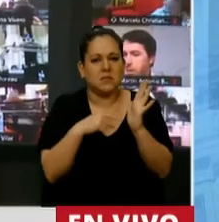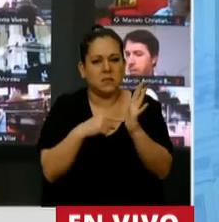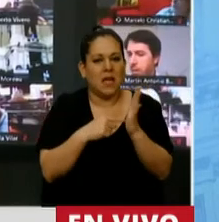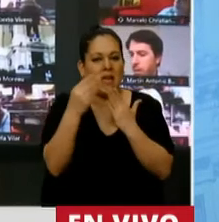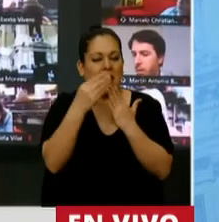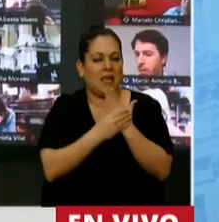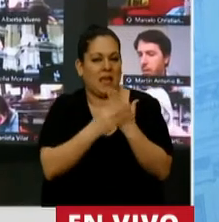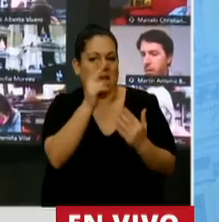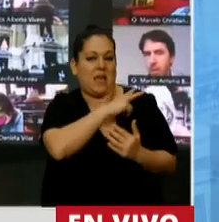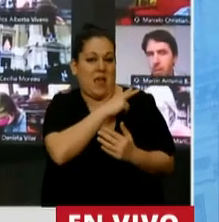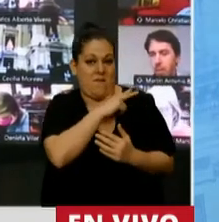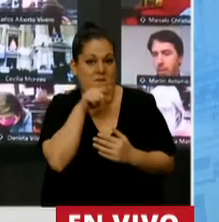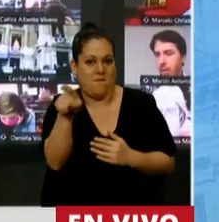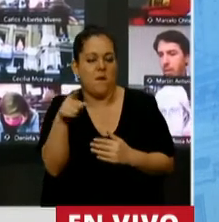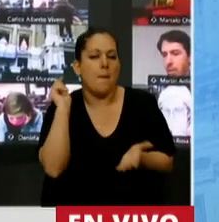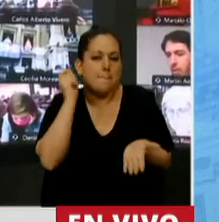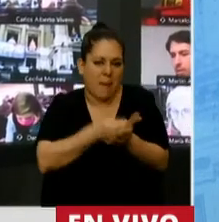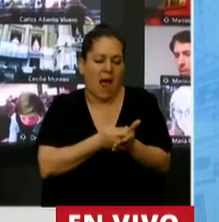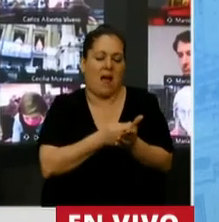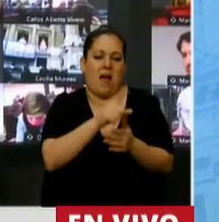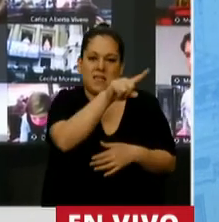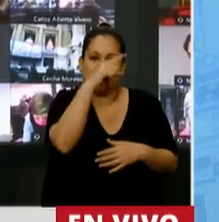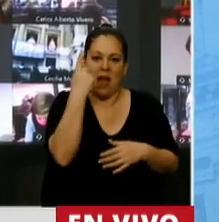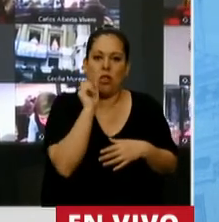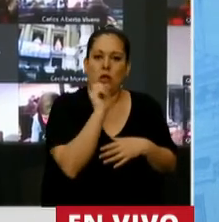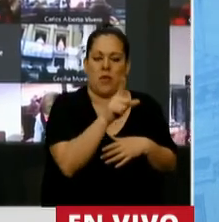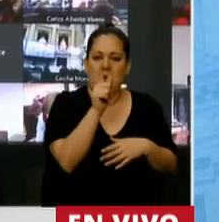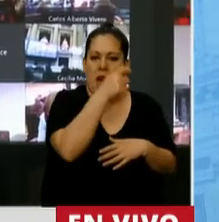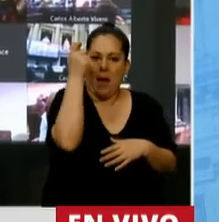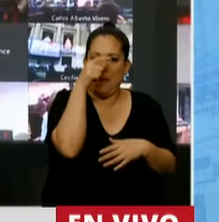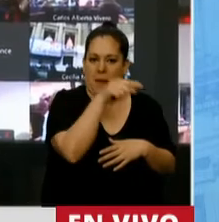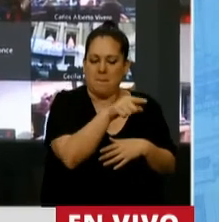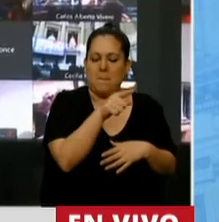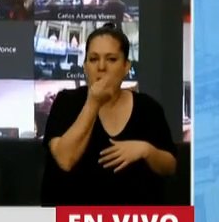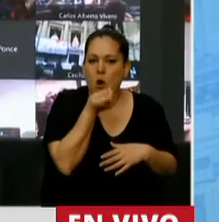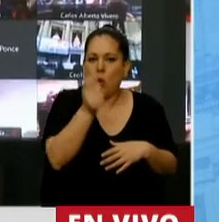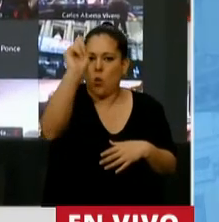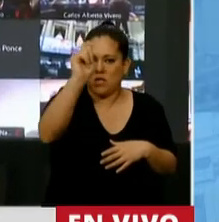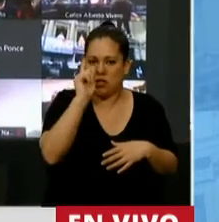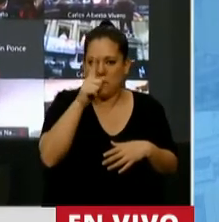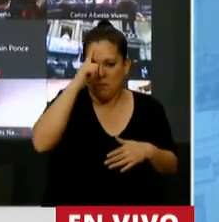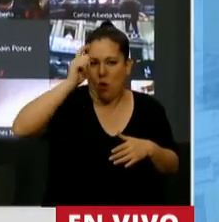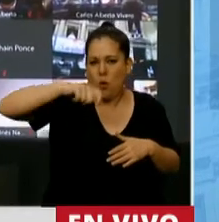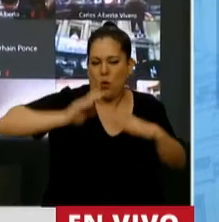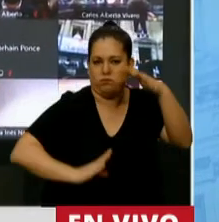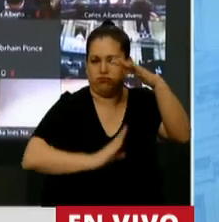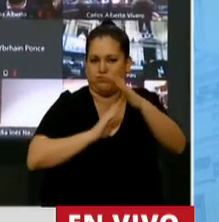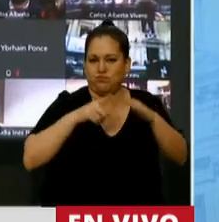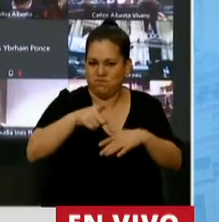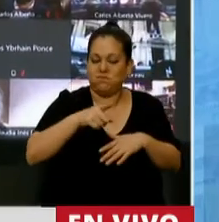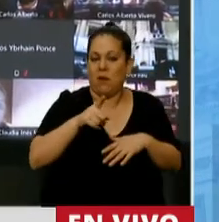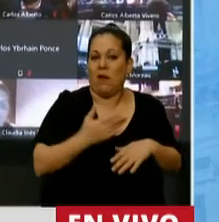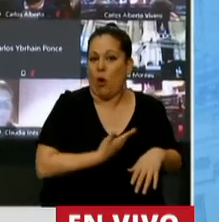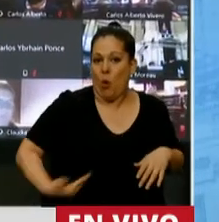va a poder pagarle al Estado pampeano, al pueblo pampeano, un juicio con sentencia firme en la Corte Suprema de Justicia de la Nación, que el